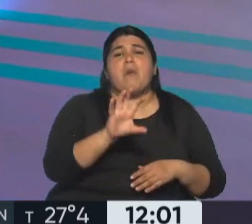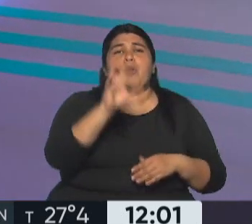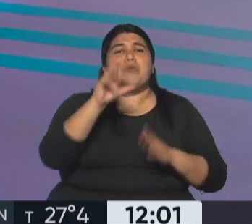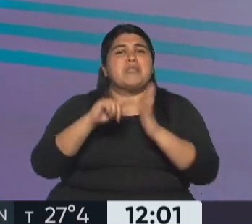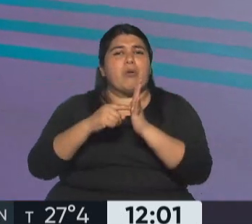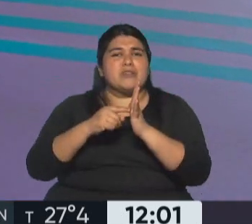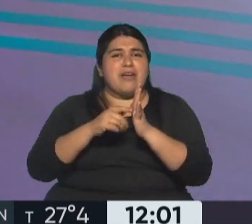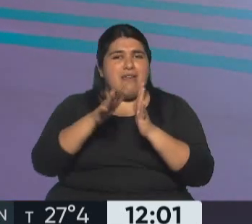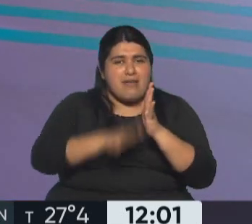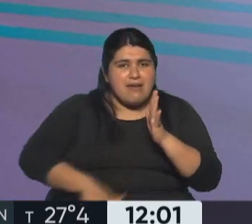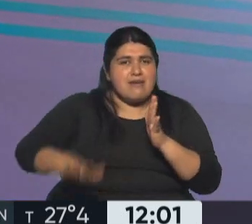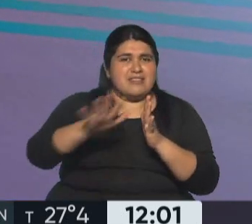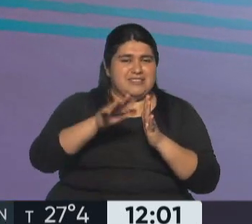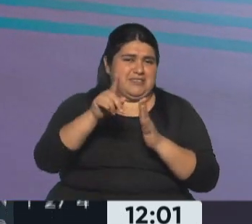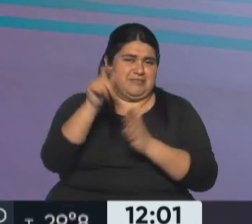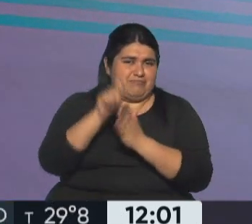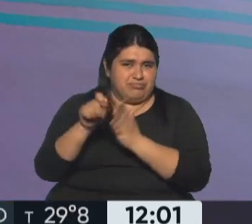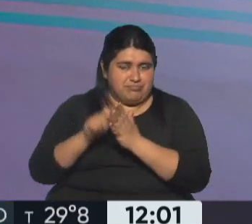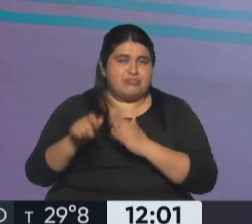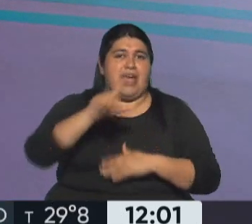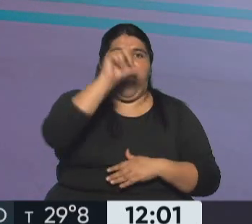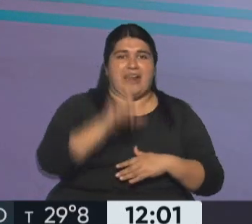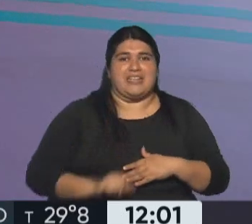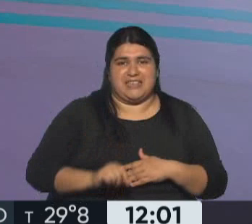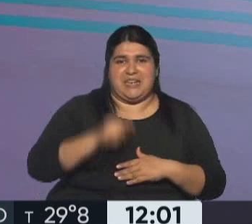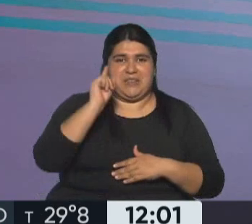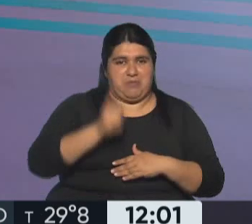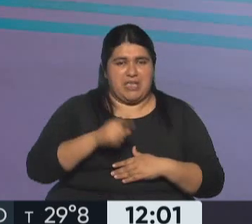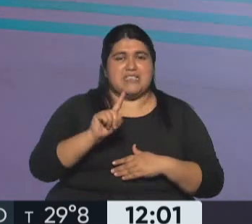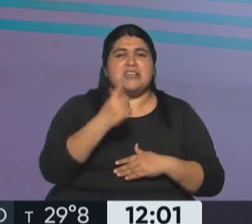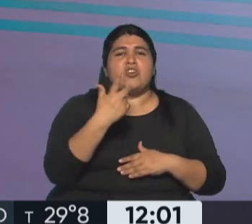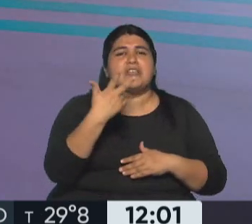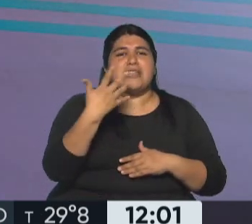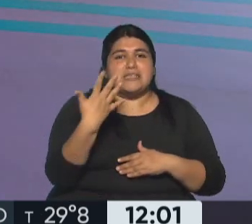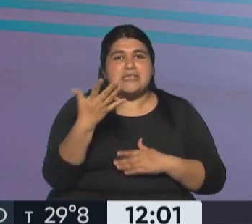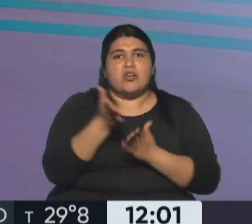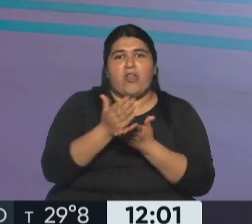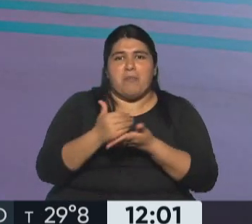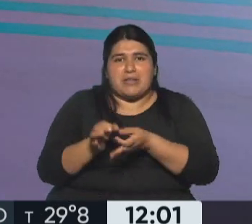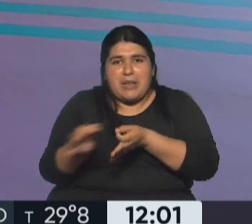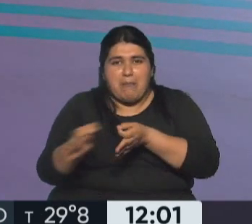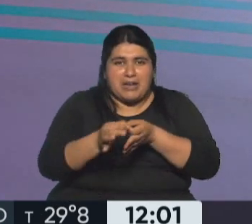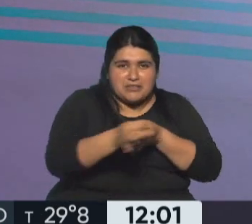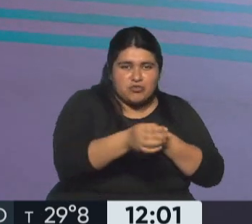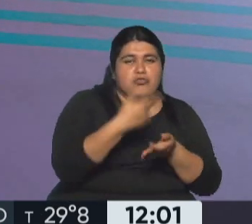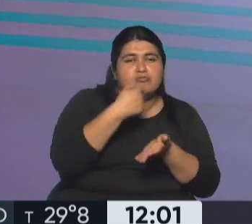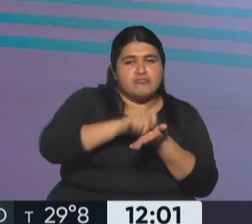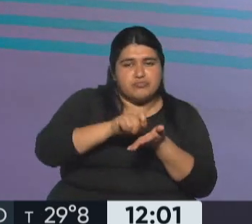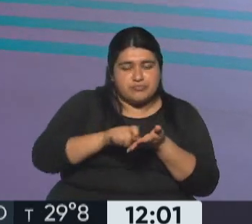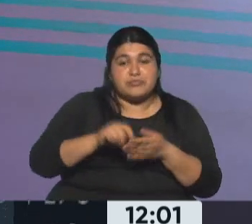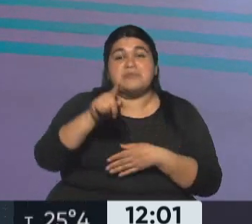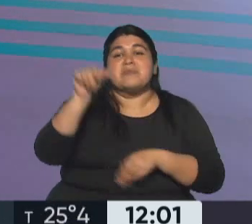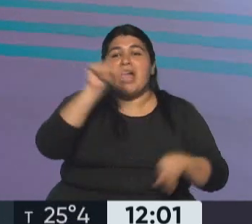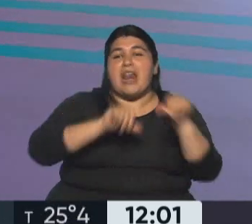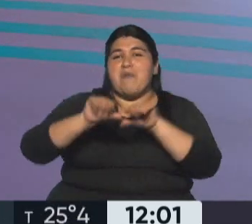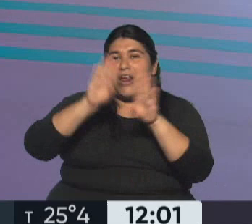empezó hoy la vacunación, como en el resto del país, en los 135 municipios bonaerenses, y en un vacunatorio está Fabiana